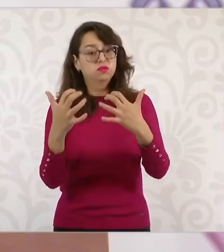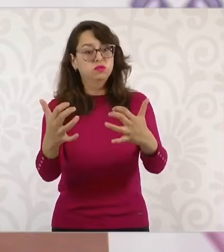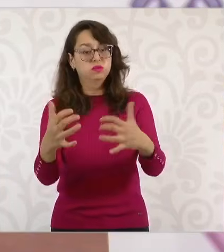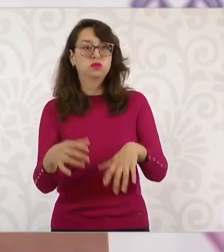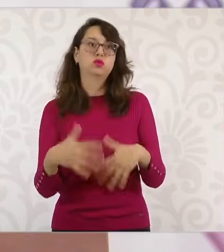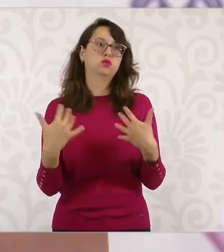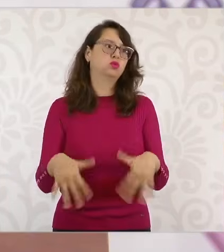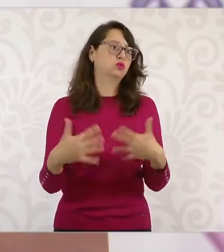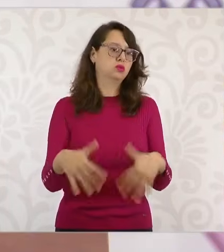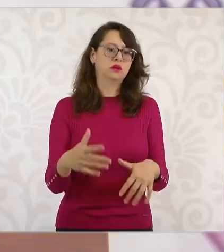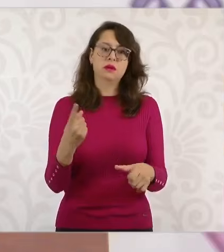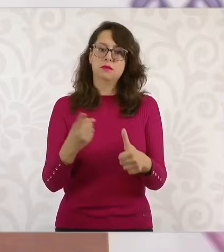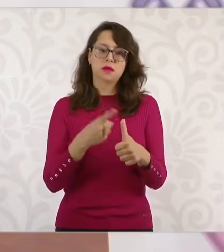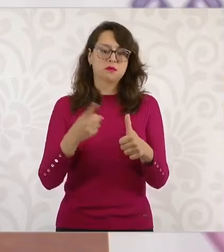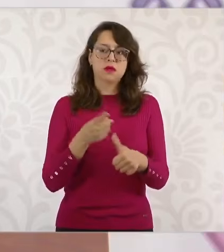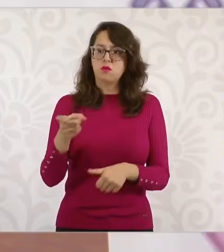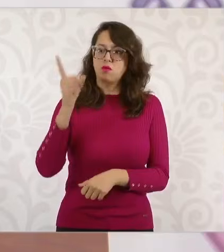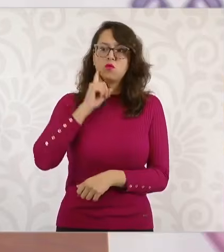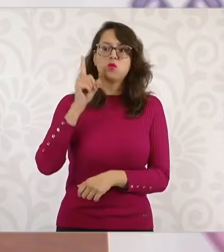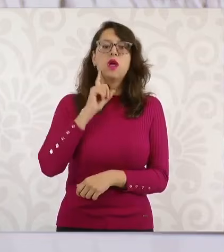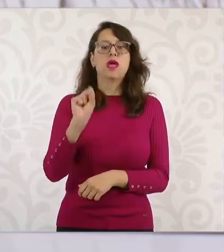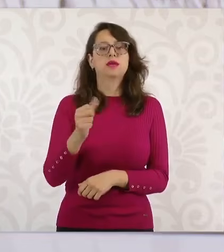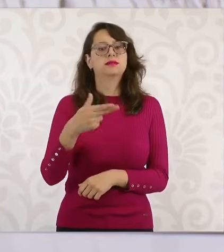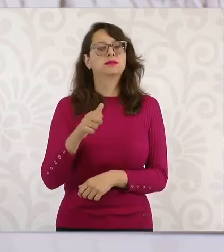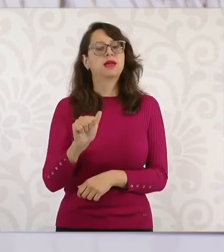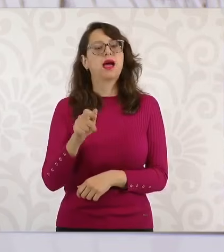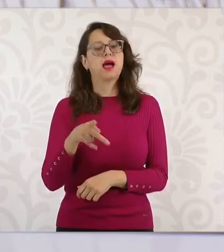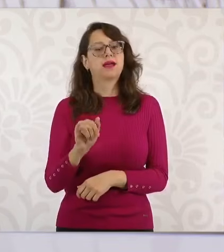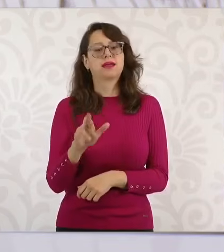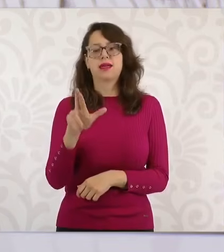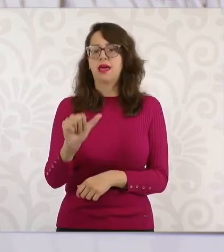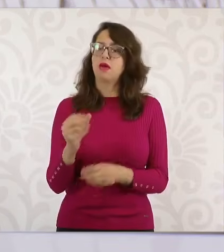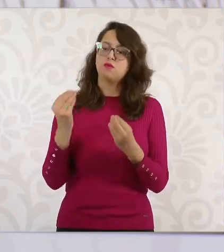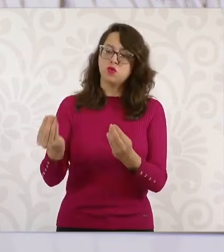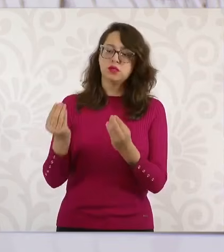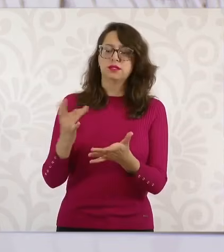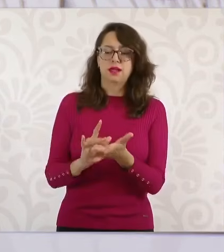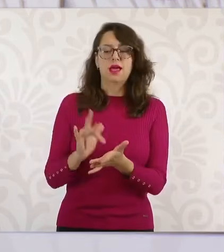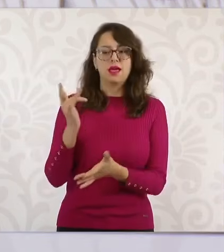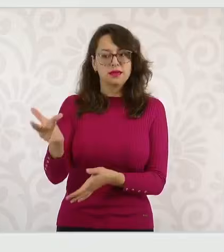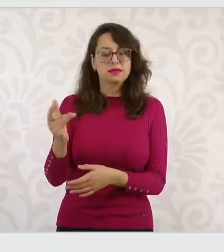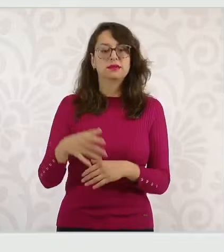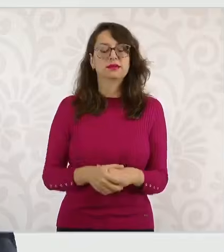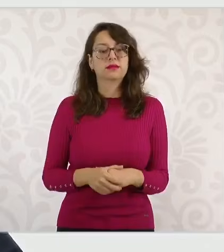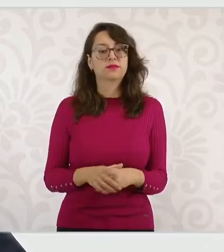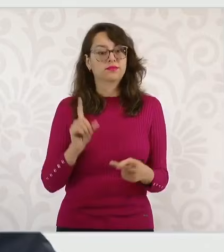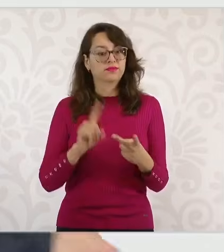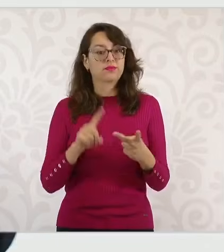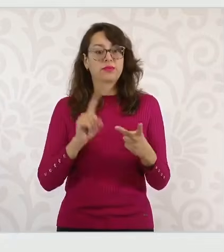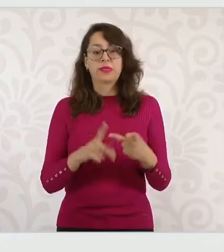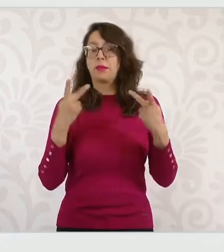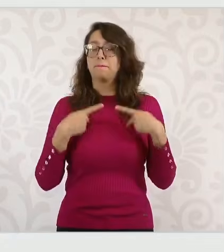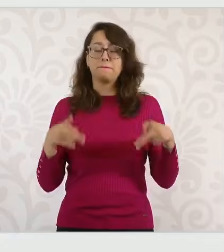agradecer a Shakira, ¿no? el concierto, la verdad, a la gente